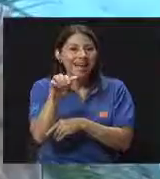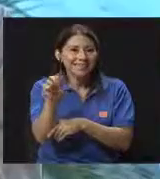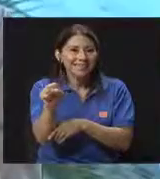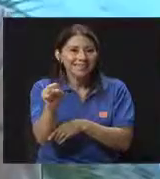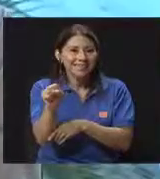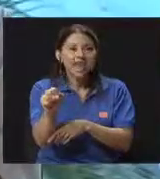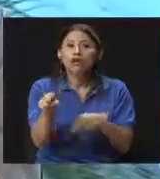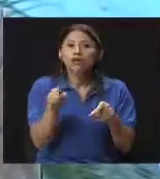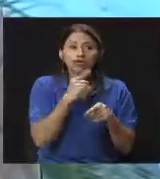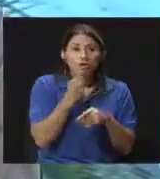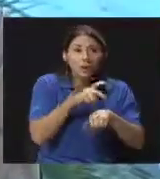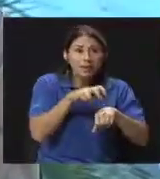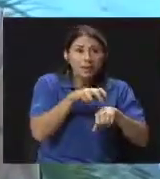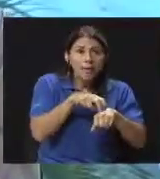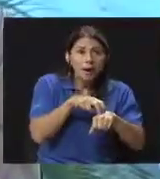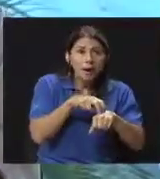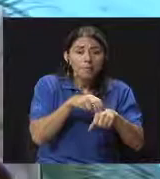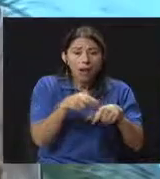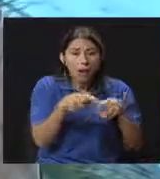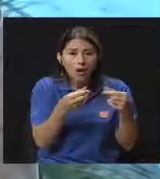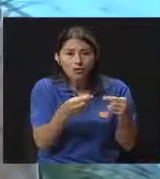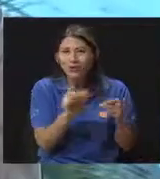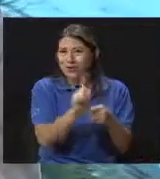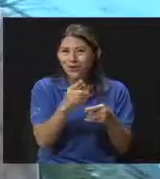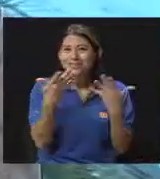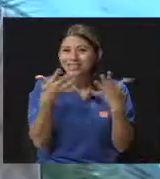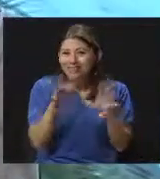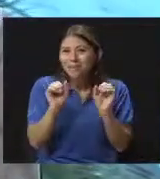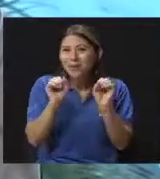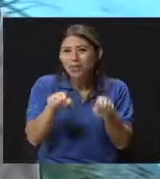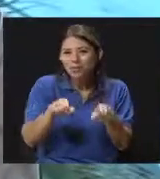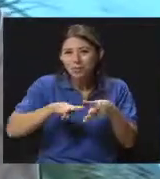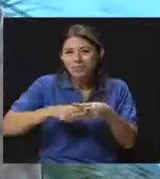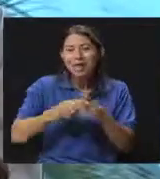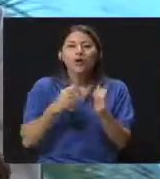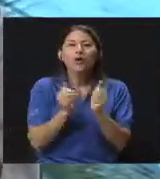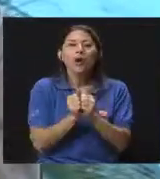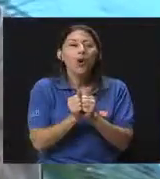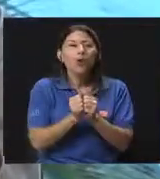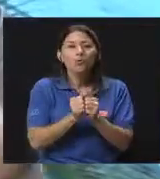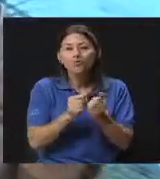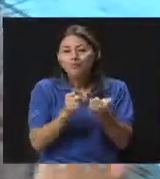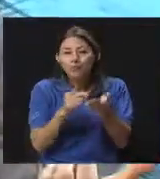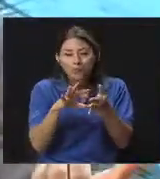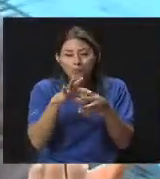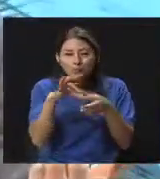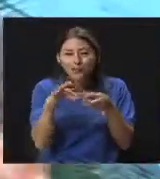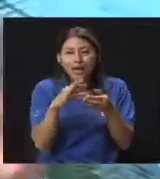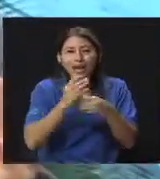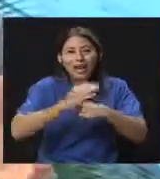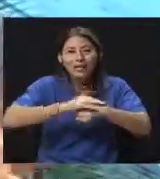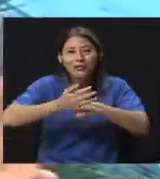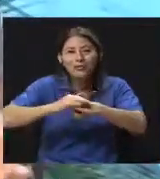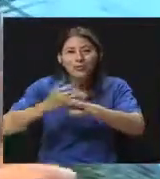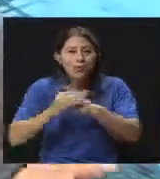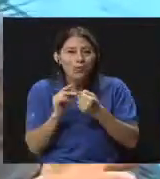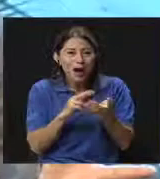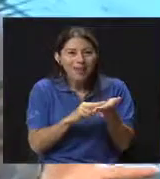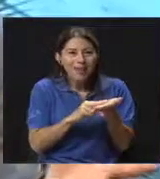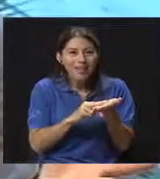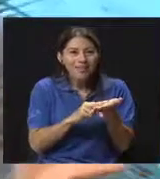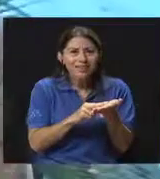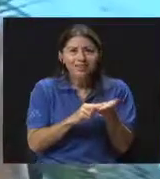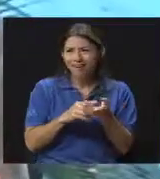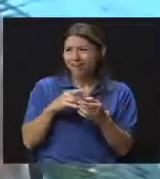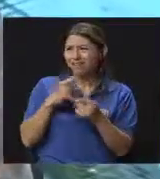que ya hay que meterle, introducirle las hojitas verdes, podemos estar hablando de acelgas, espinacas, podemos darle lechuga, que a veces las personas dicen, ¿cómo?